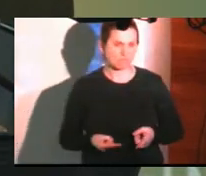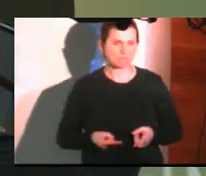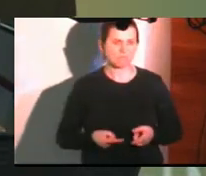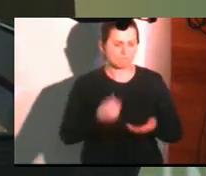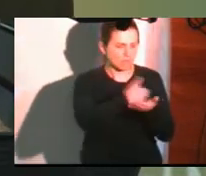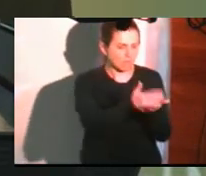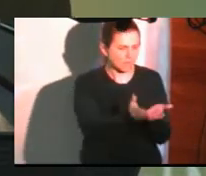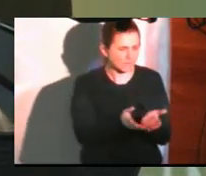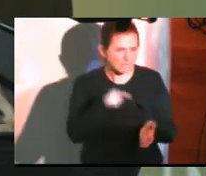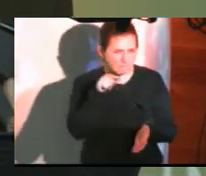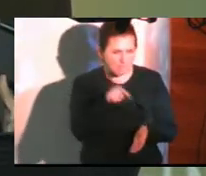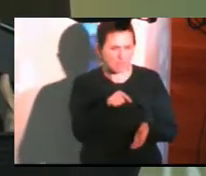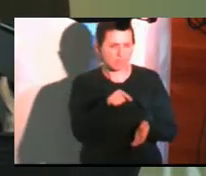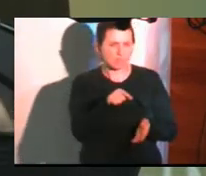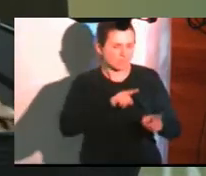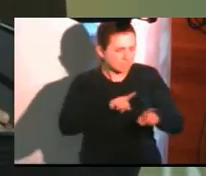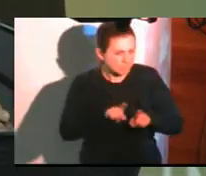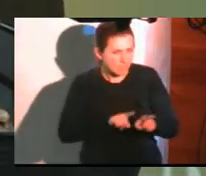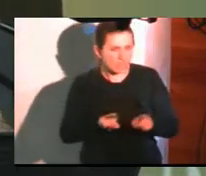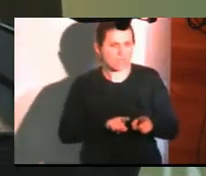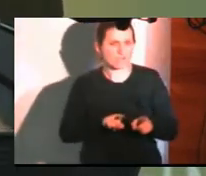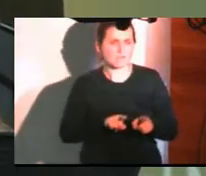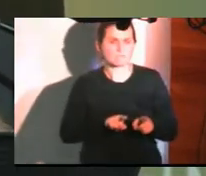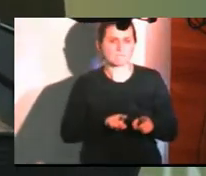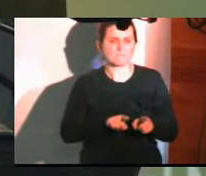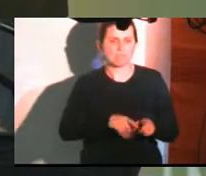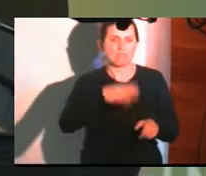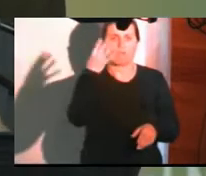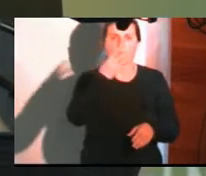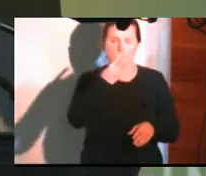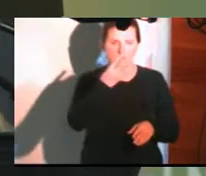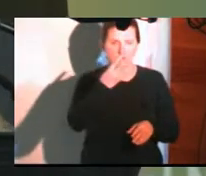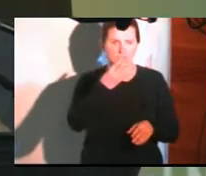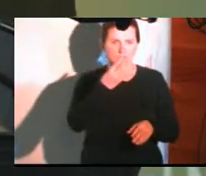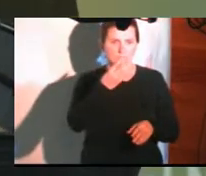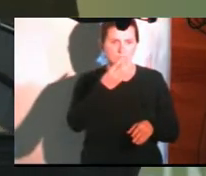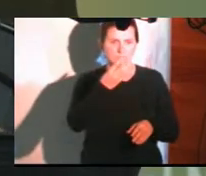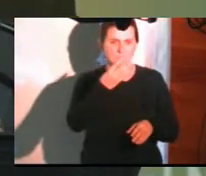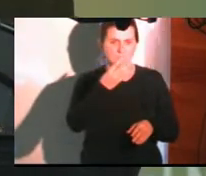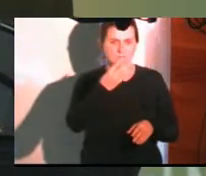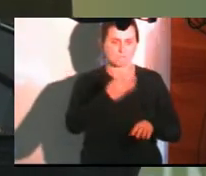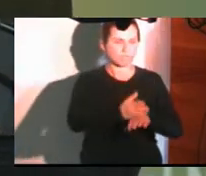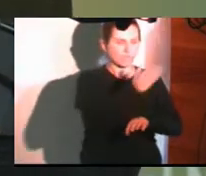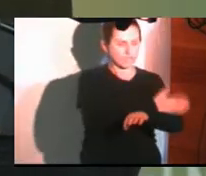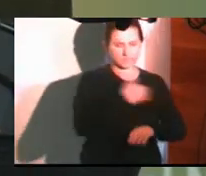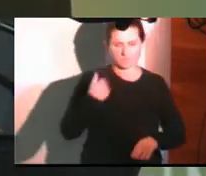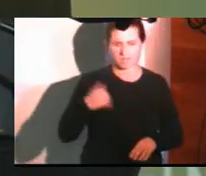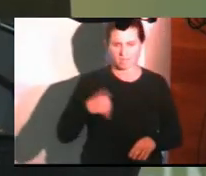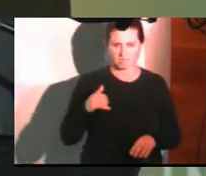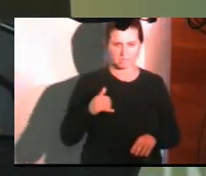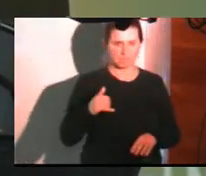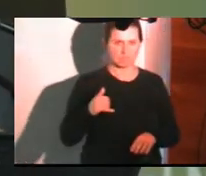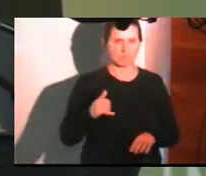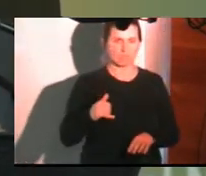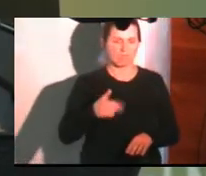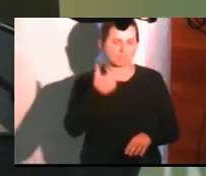muy rico. Era el cuarto que se realizaba en el ámbito estatal en la Argentina, y fue